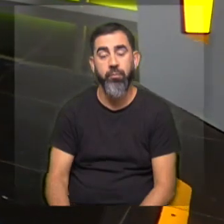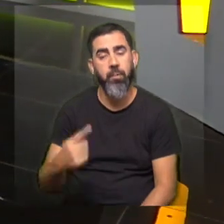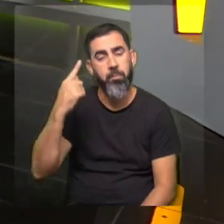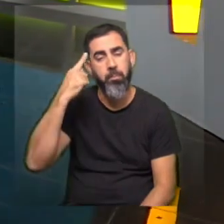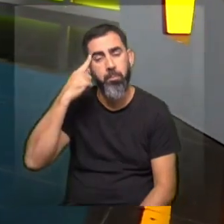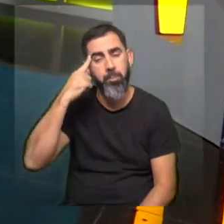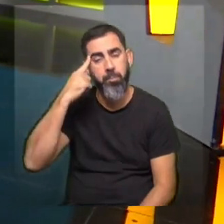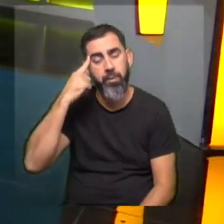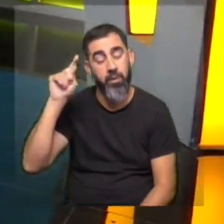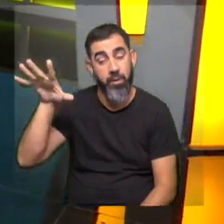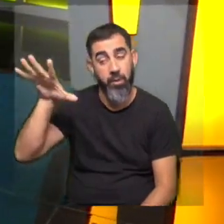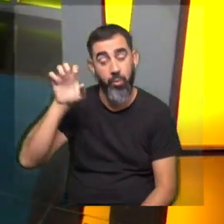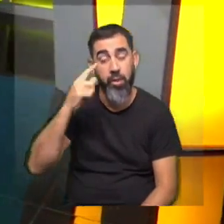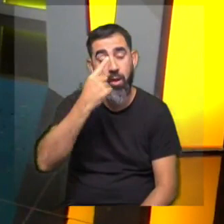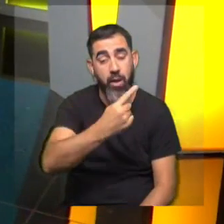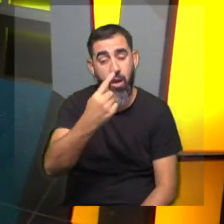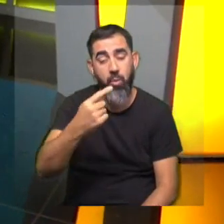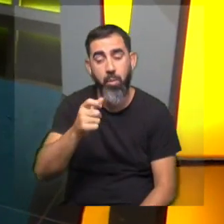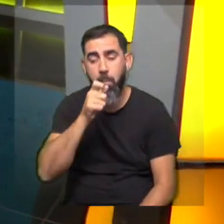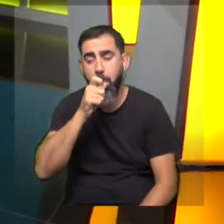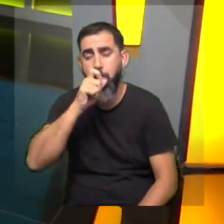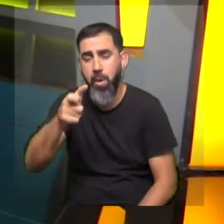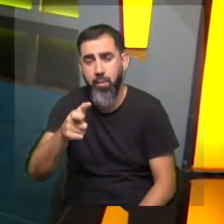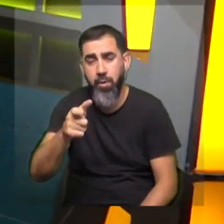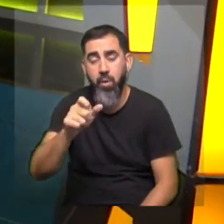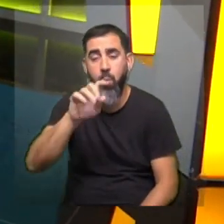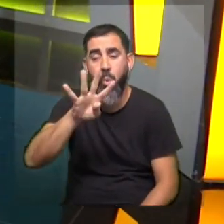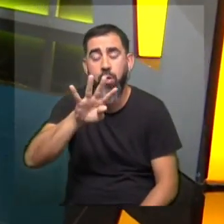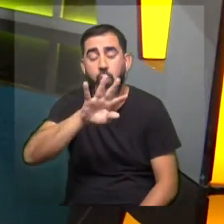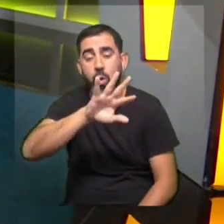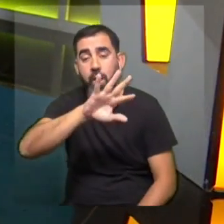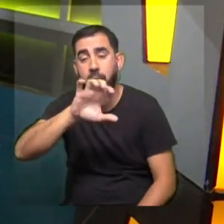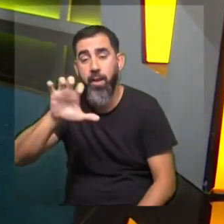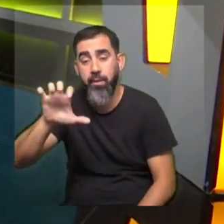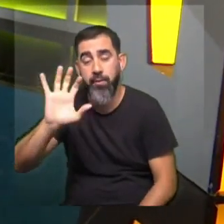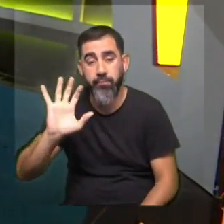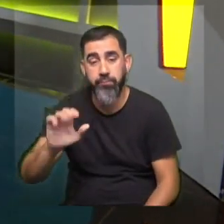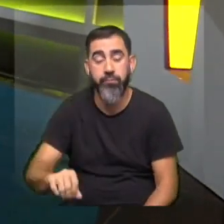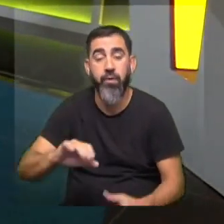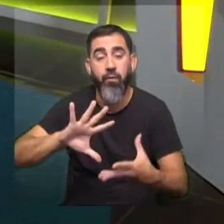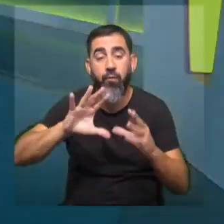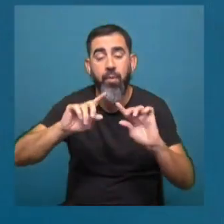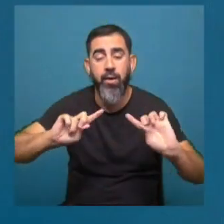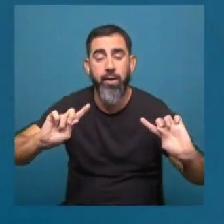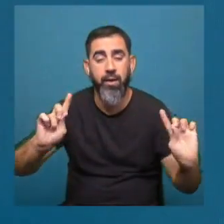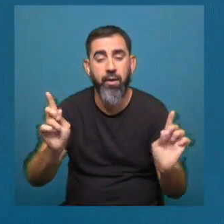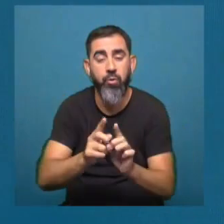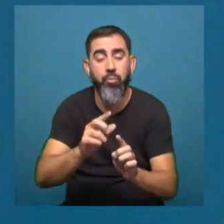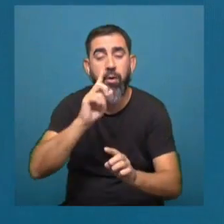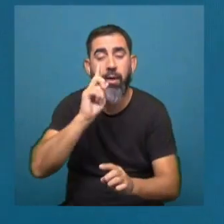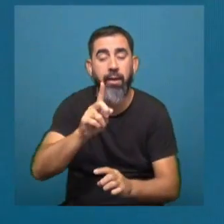pensando, Daniela, mientras escuchaba, cuántas palabras podés escribir con 4 letras, ¿no? En definitiva, esta manera de simplificar de G,